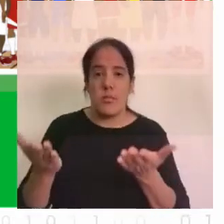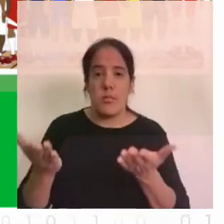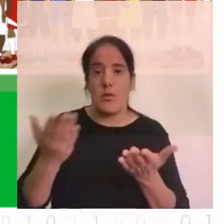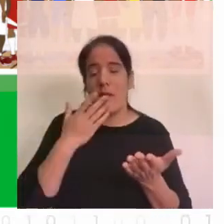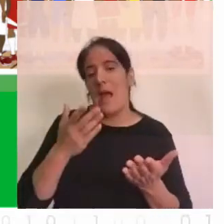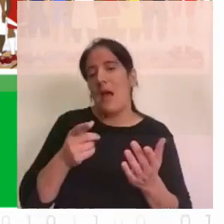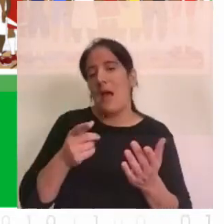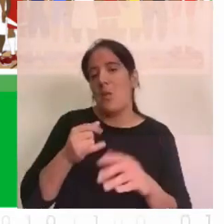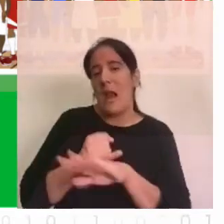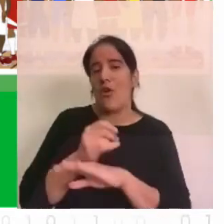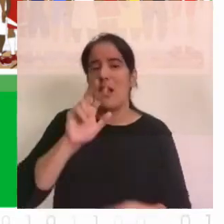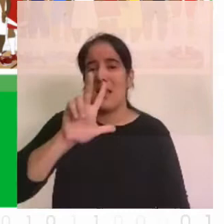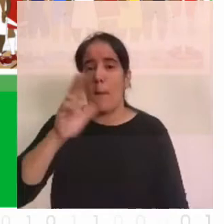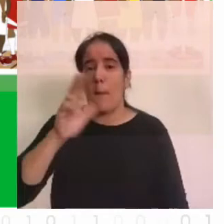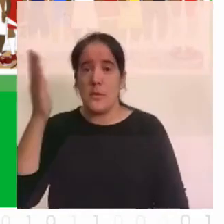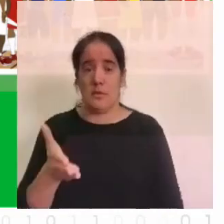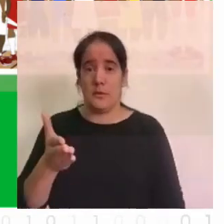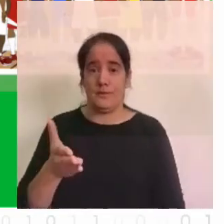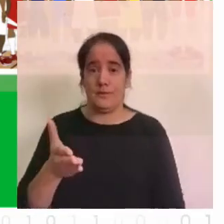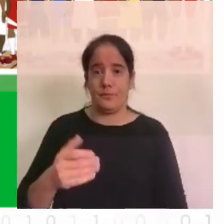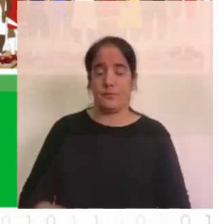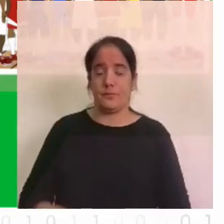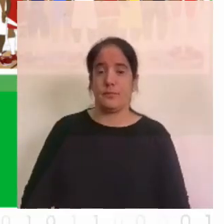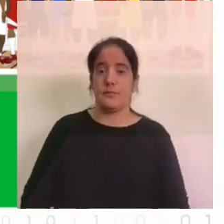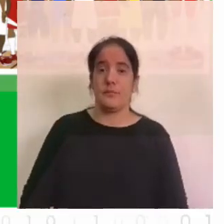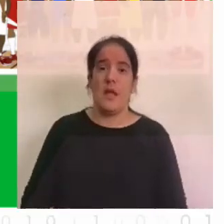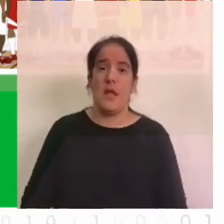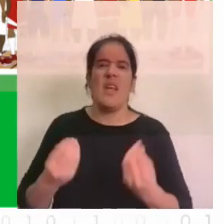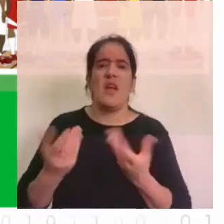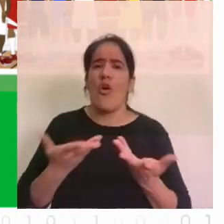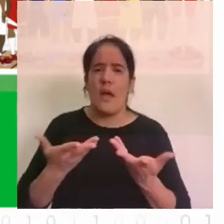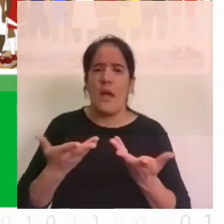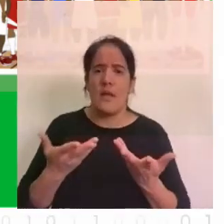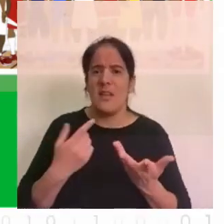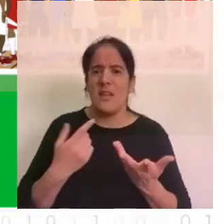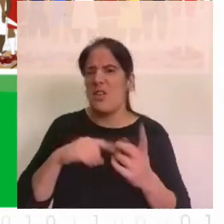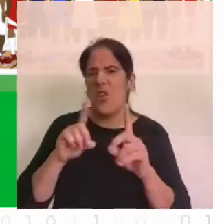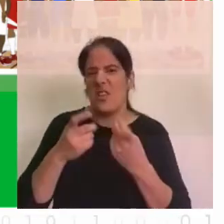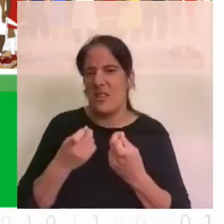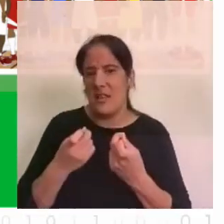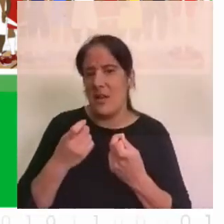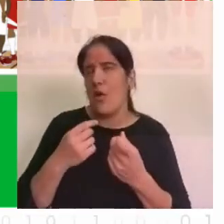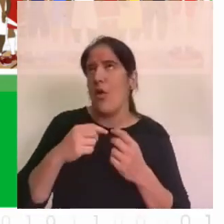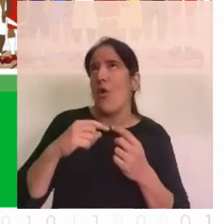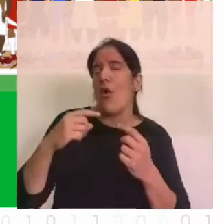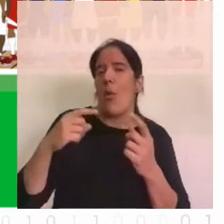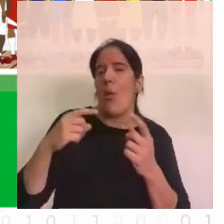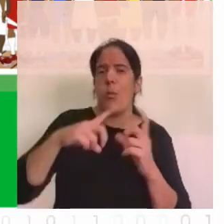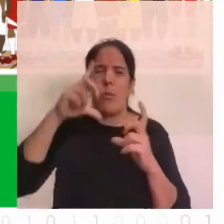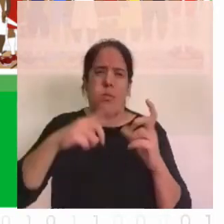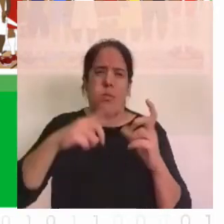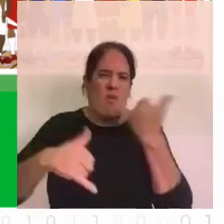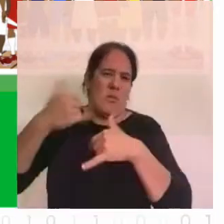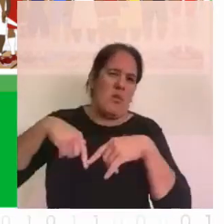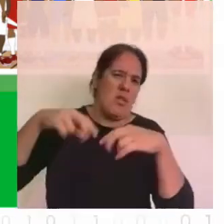herencia genética. ¿Y con qué lo hicieron? No necesitaron grandes algoritmos, sino que fue a partir de una regresión lineal penalizada,